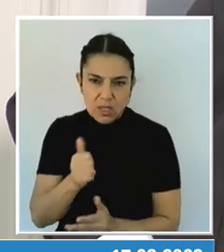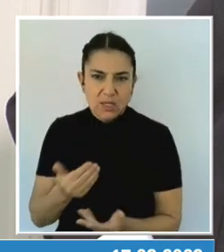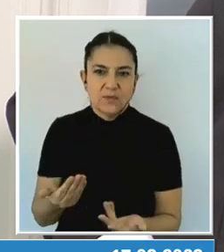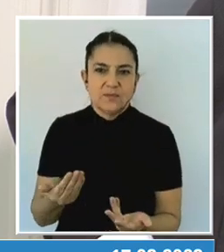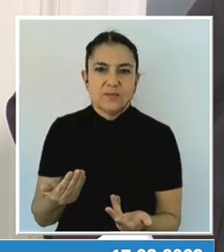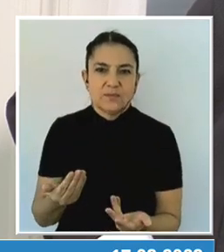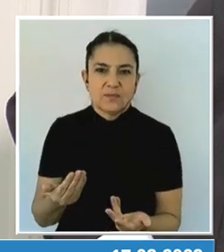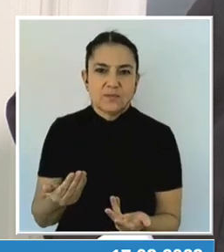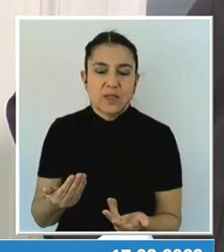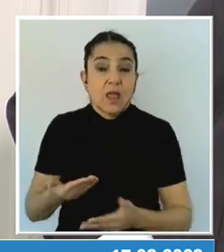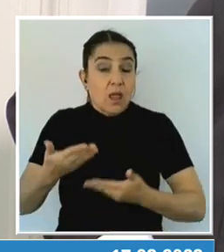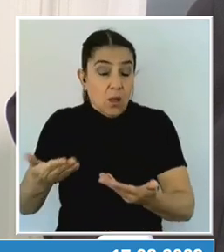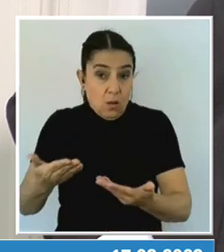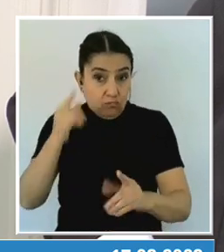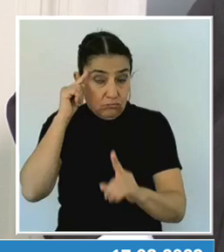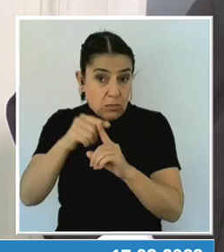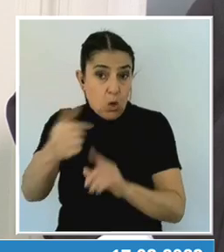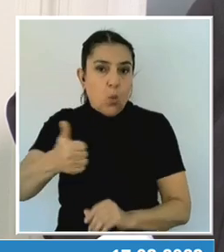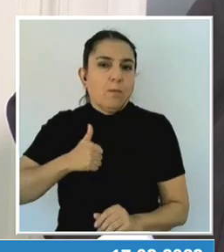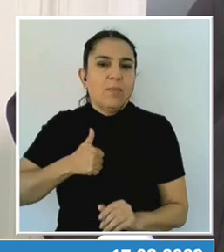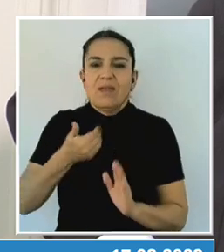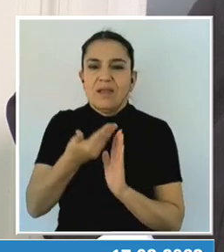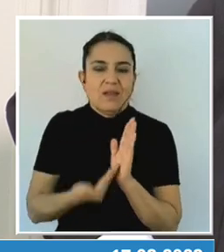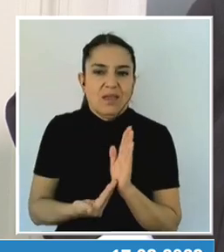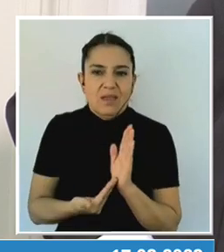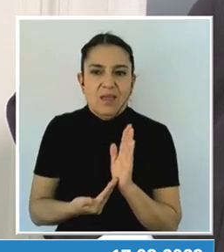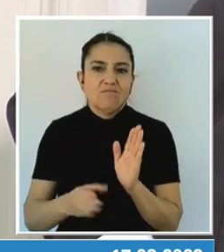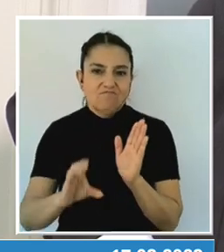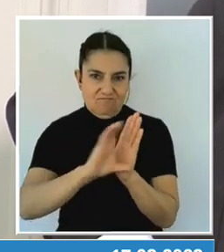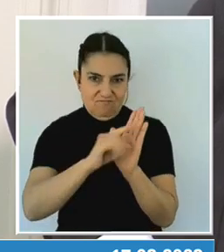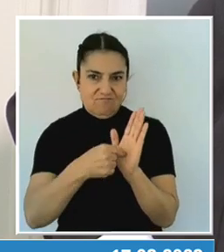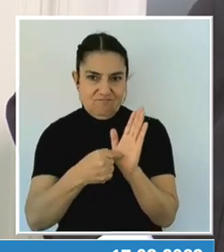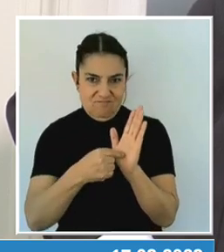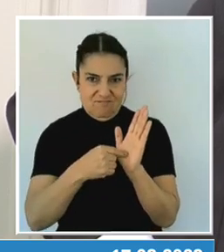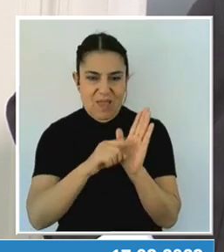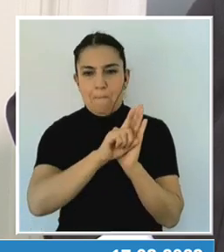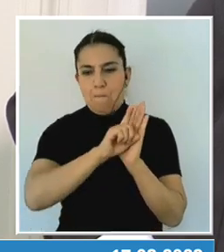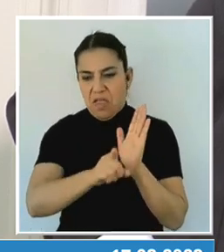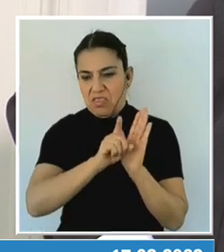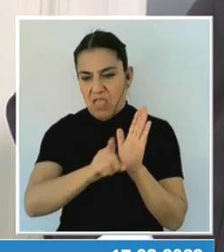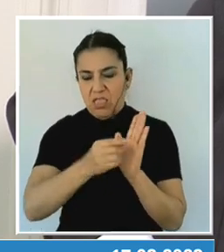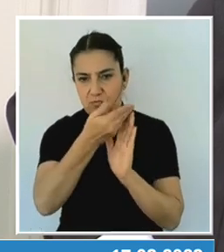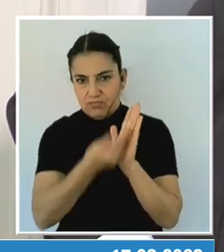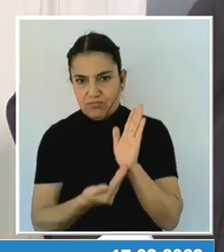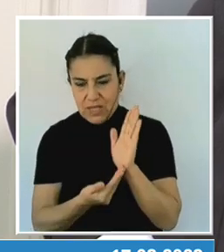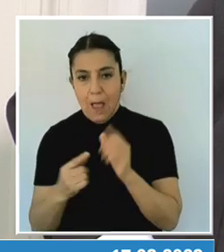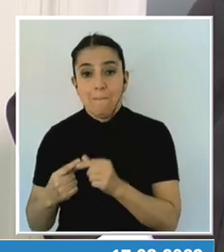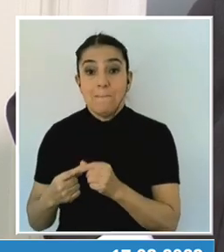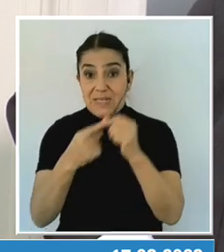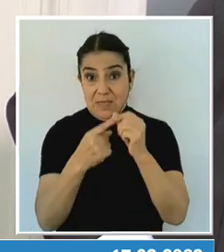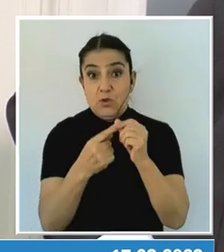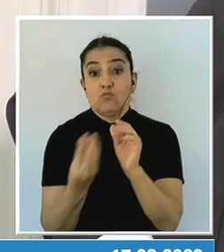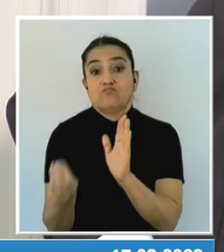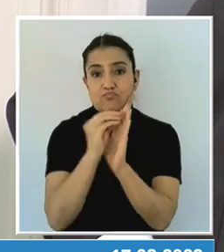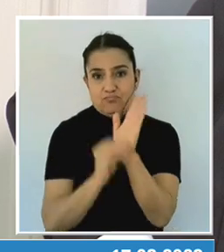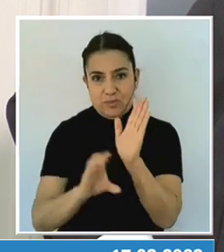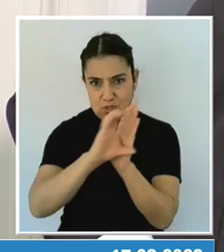para cumplir lo que es una carta de mandatos, que son los principios constitucionales.